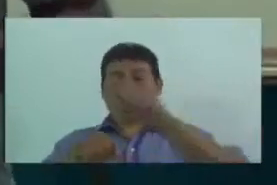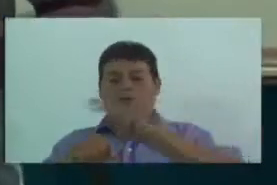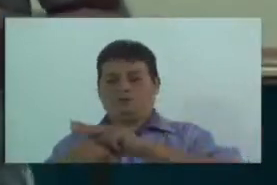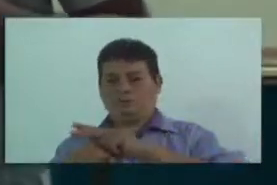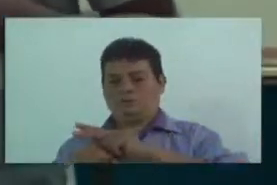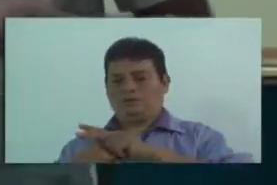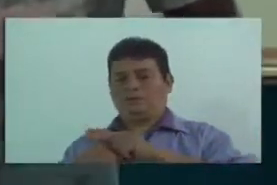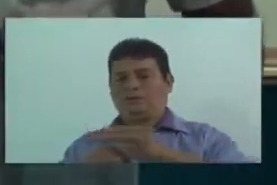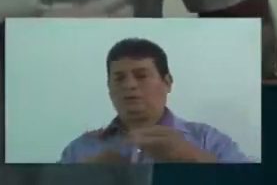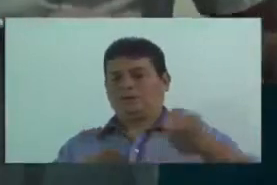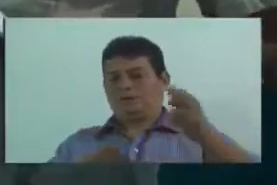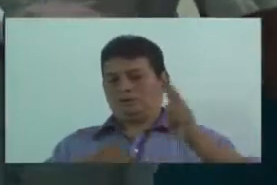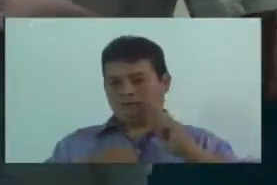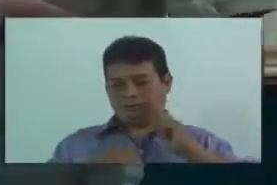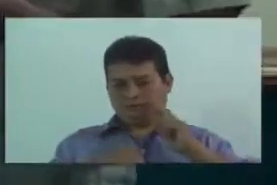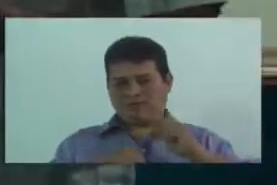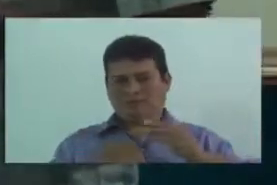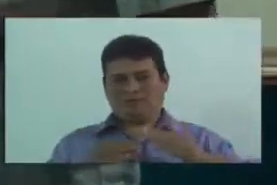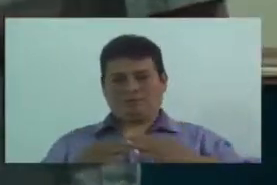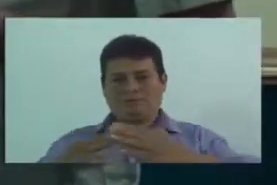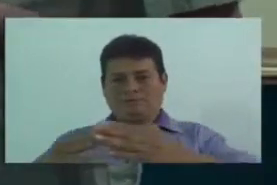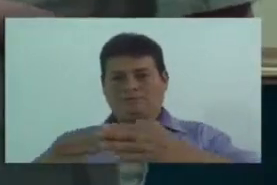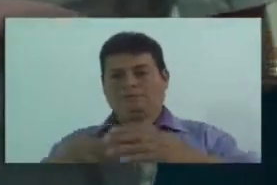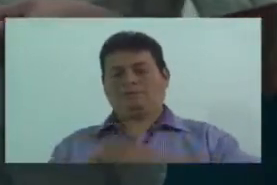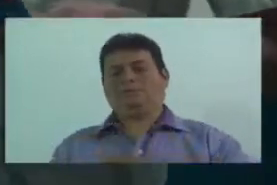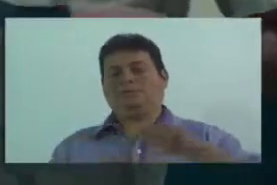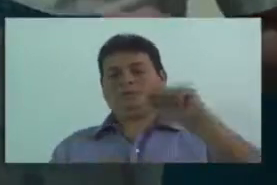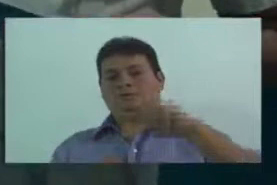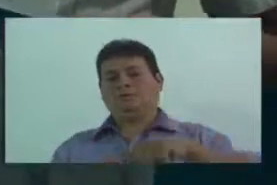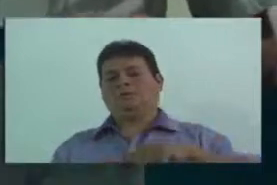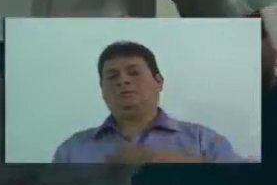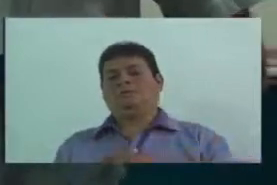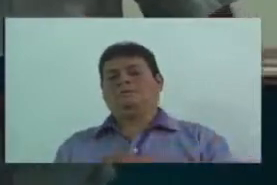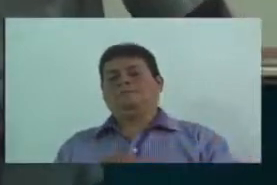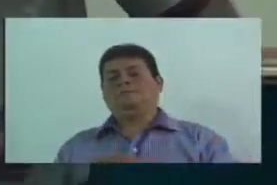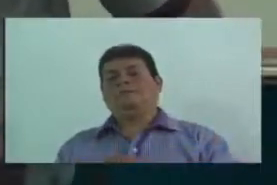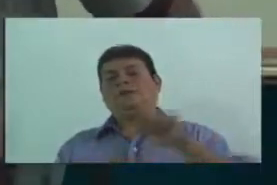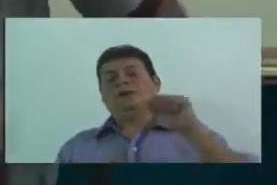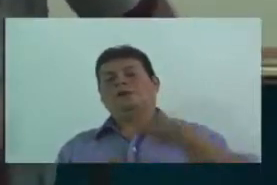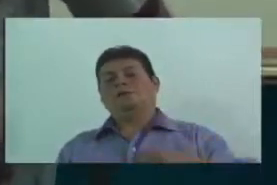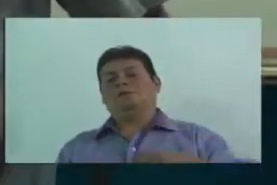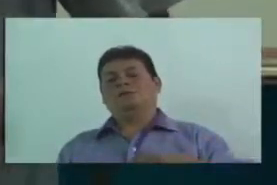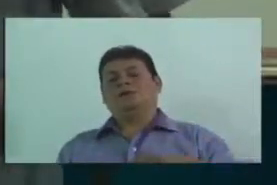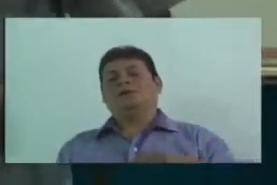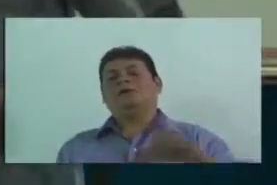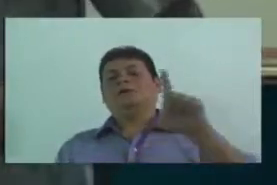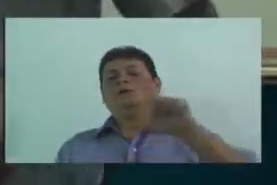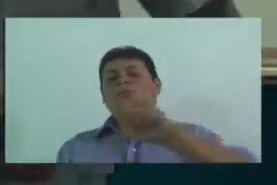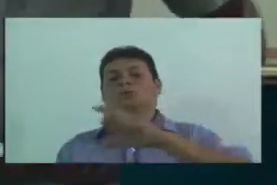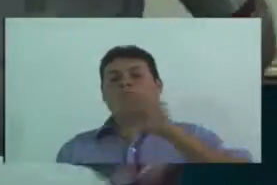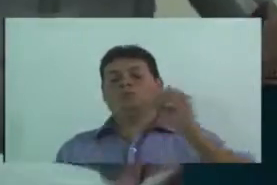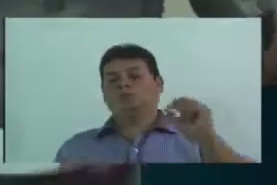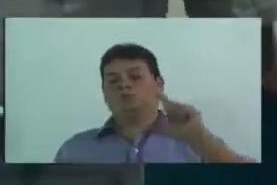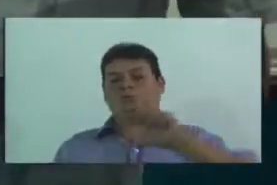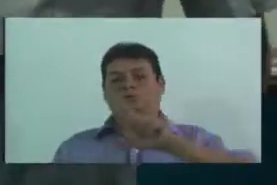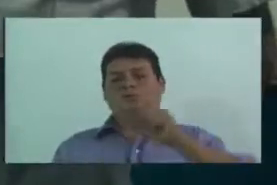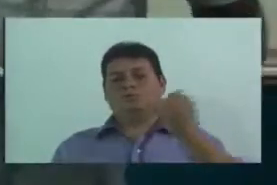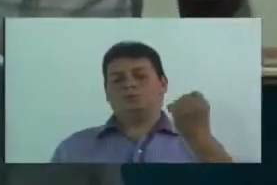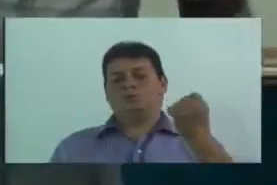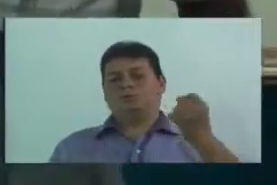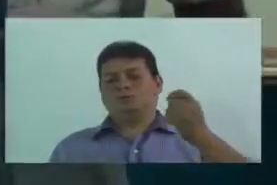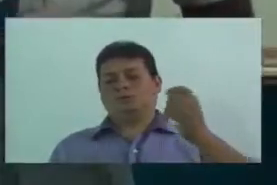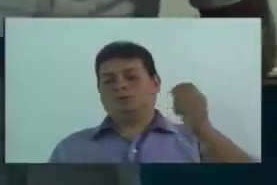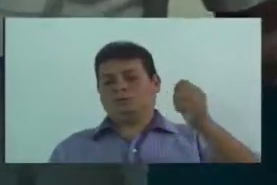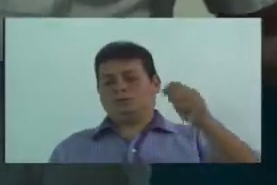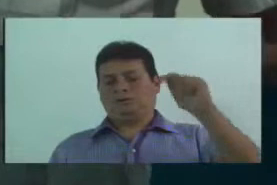boe jao pegua. Pecha no mina umimba e oya po, Lolita, pujarebekue y tu baja isu.